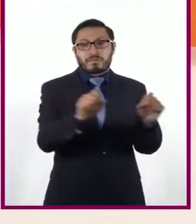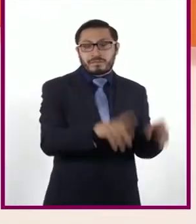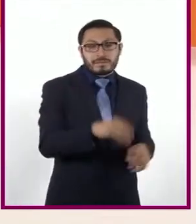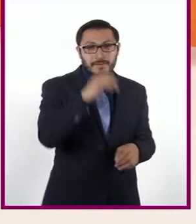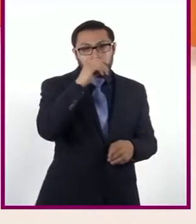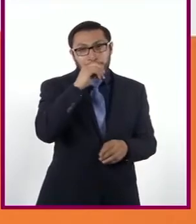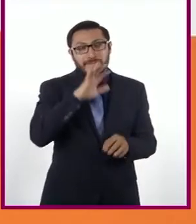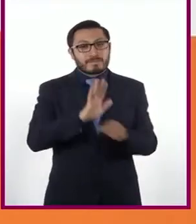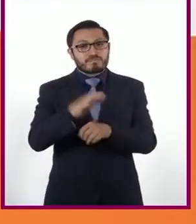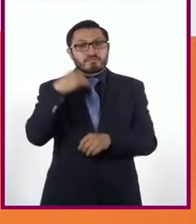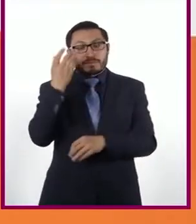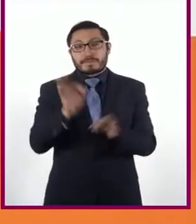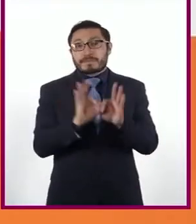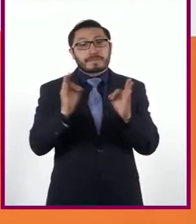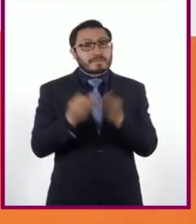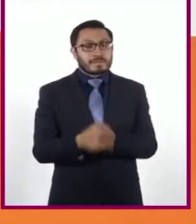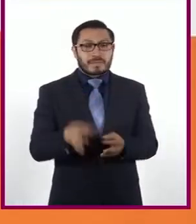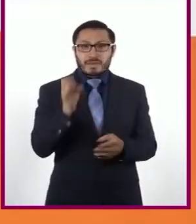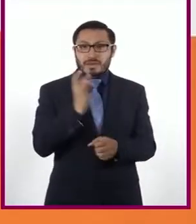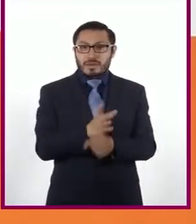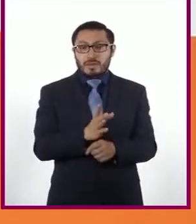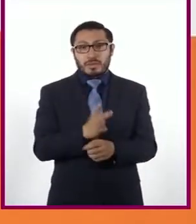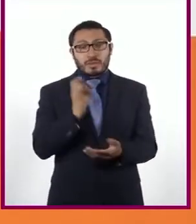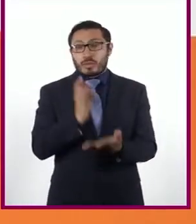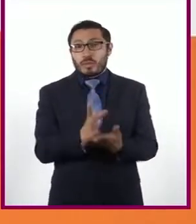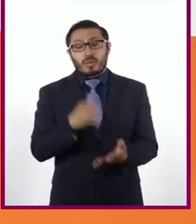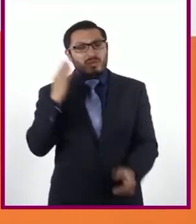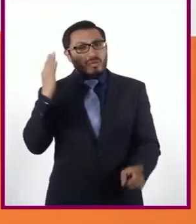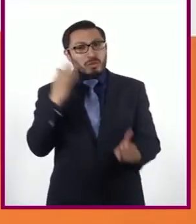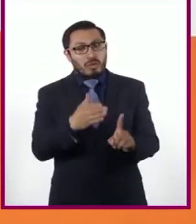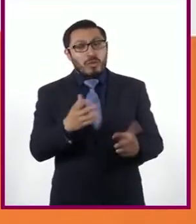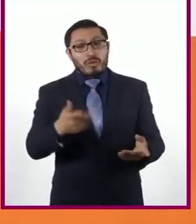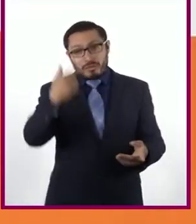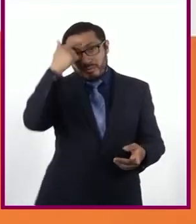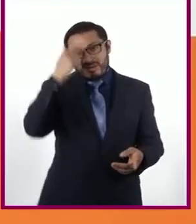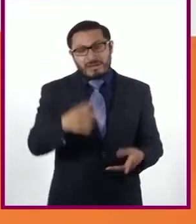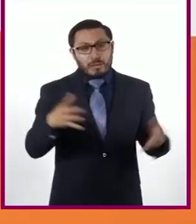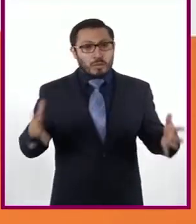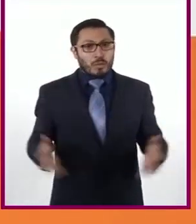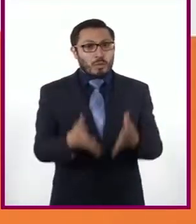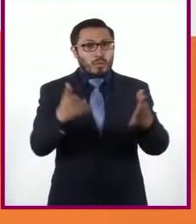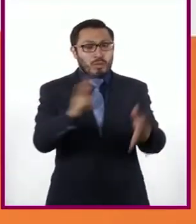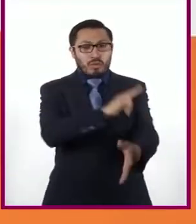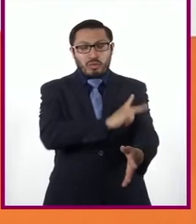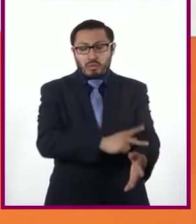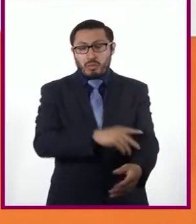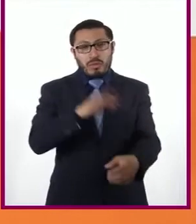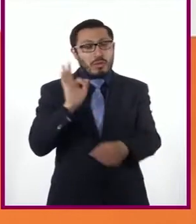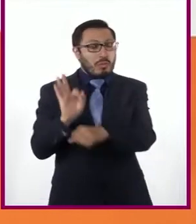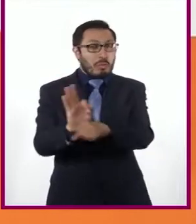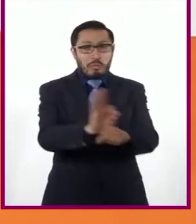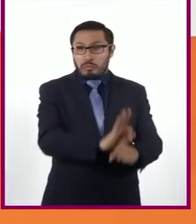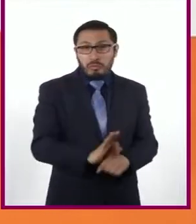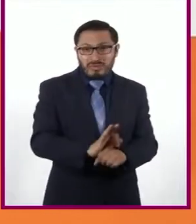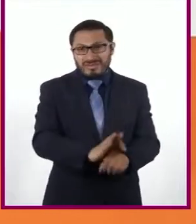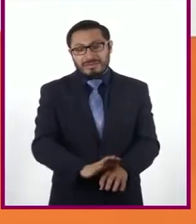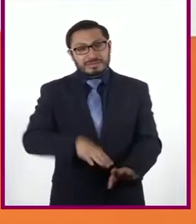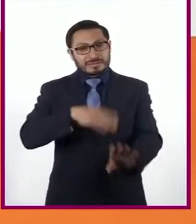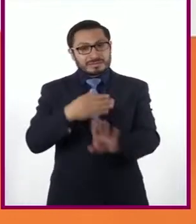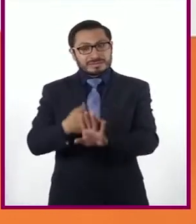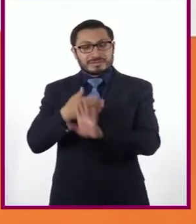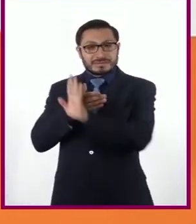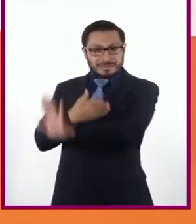los medios posibles. El único camino para erigir semejante poder común, capaz de defenderlos contra la invasión de